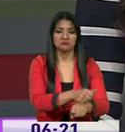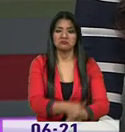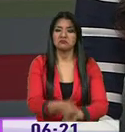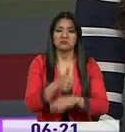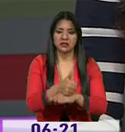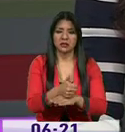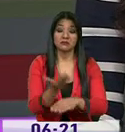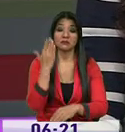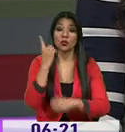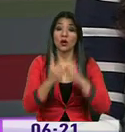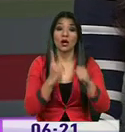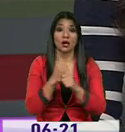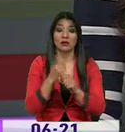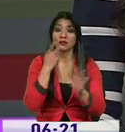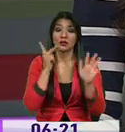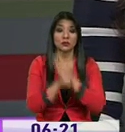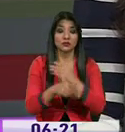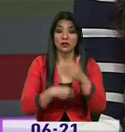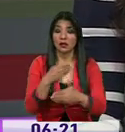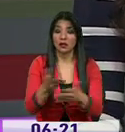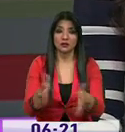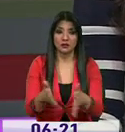hace un año, pero sigue sin avanzar.